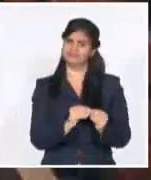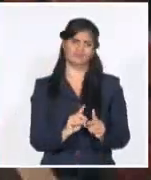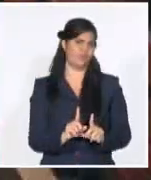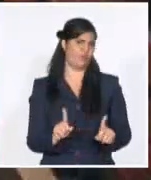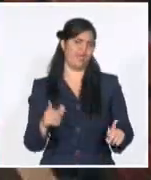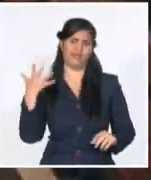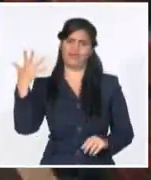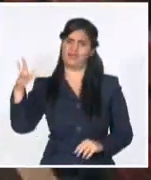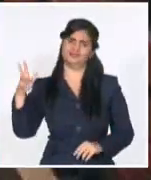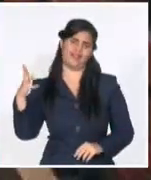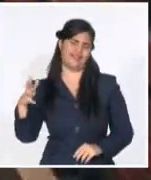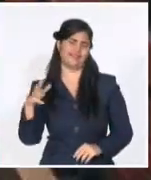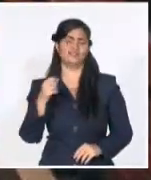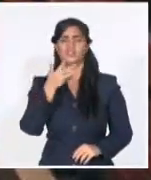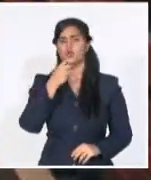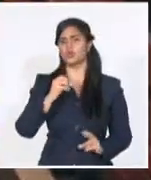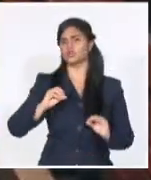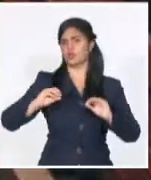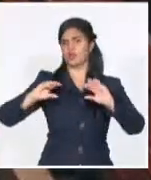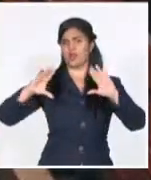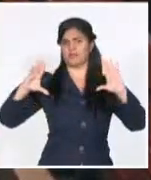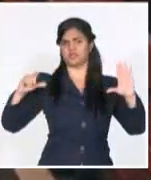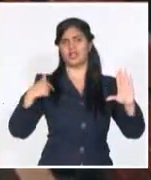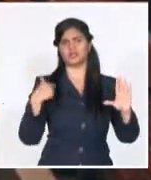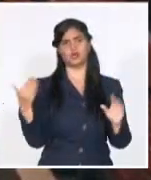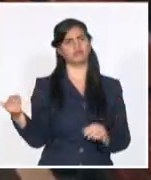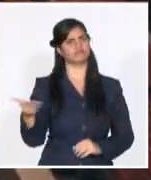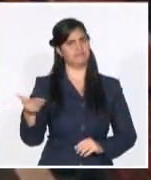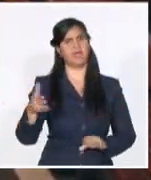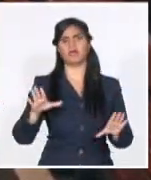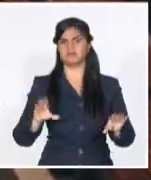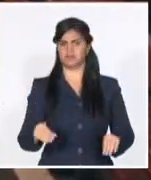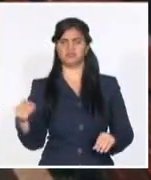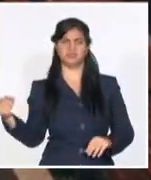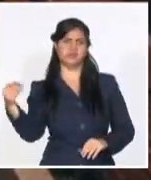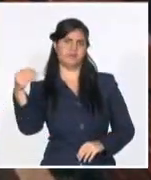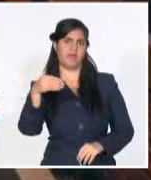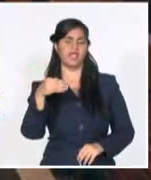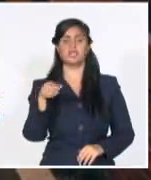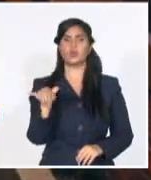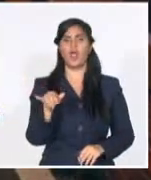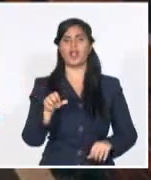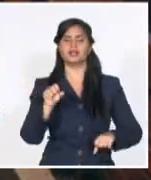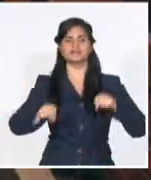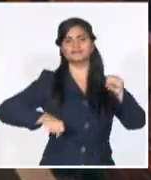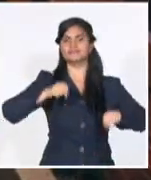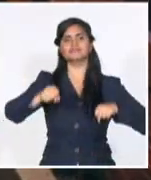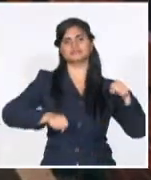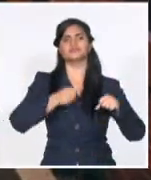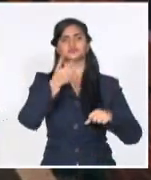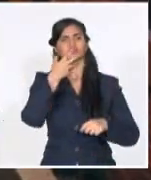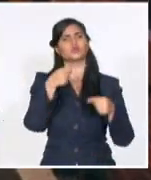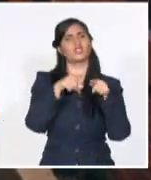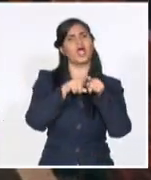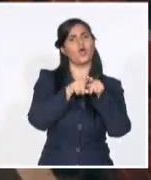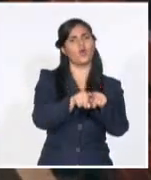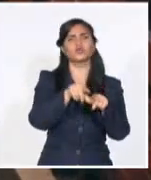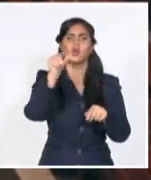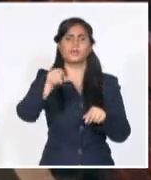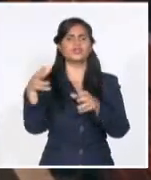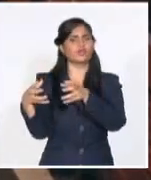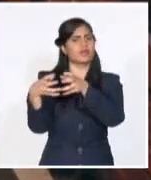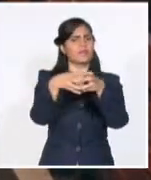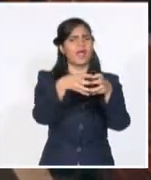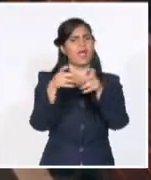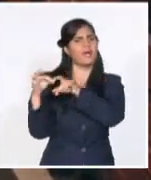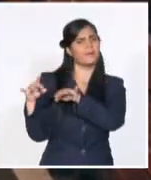Me gustan mucho las mañanas, así que empezar el día así con un poco de deporte, juntos con gente muy buena,